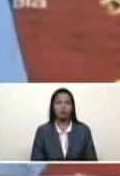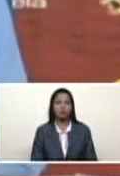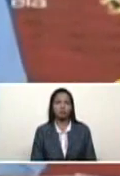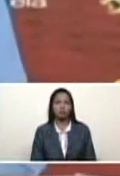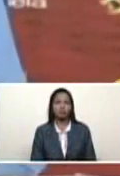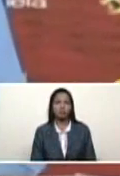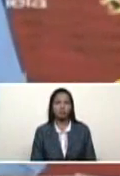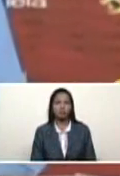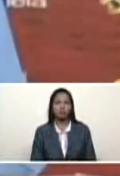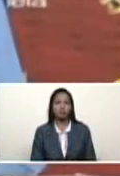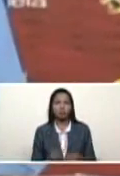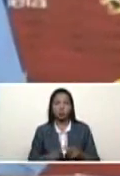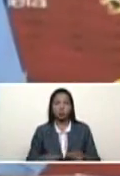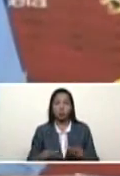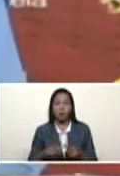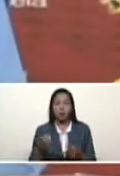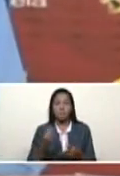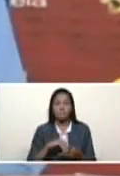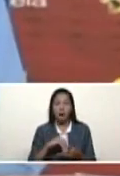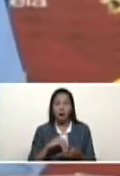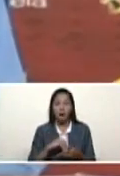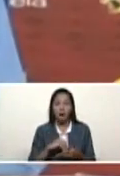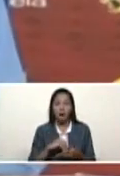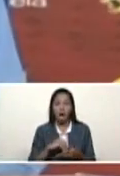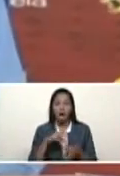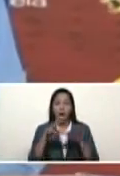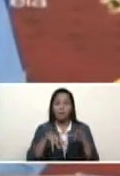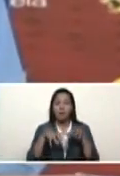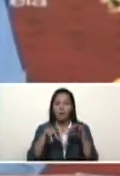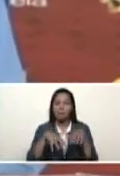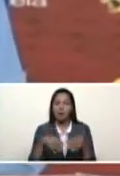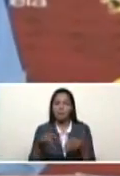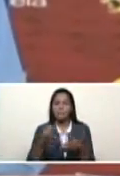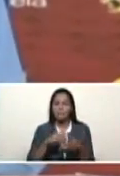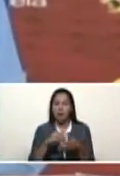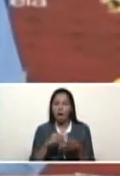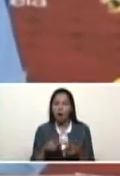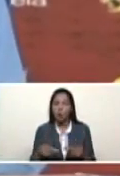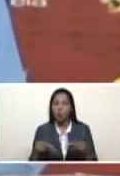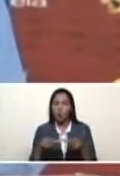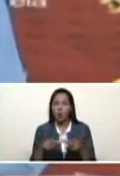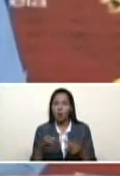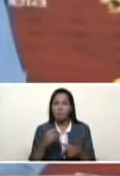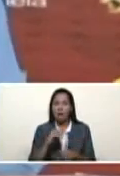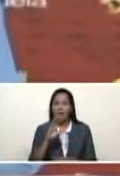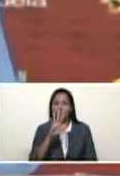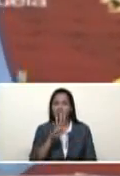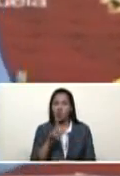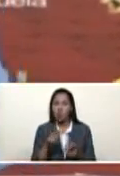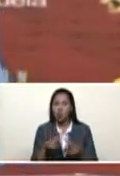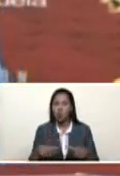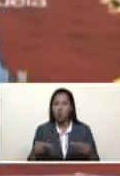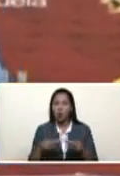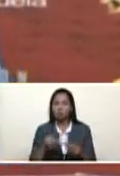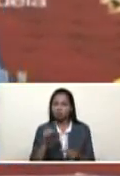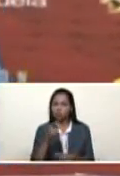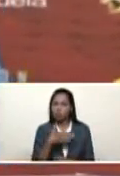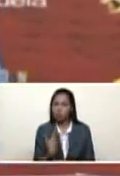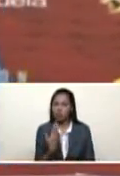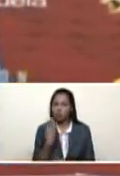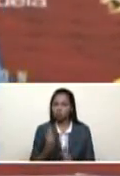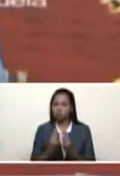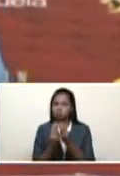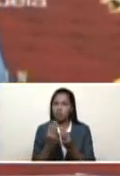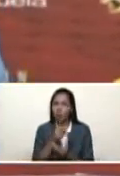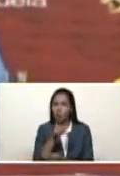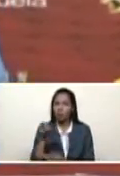la unidad de producción agraria socialista en la Hacienda Santa Rita, 5 hectáreas. Yo quiero, compañeros de la